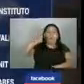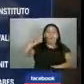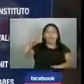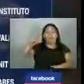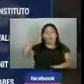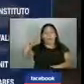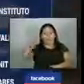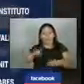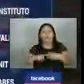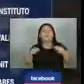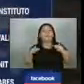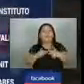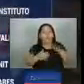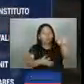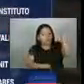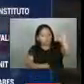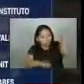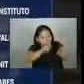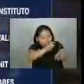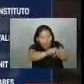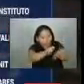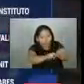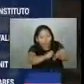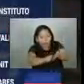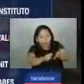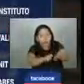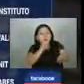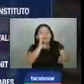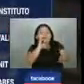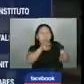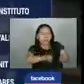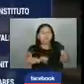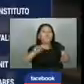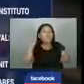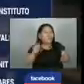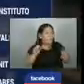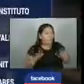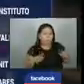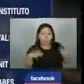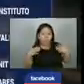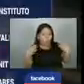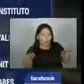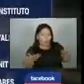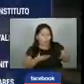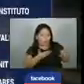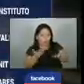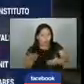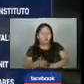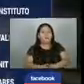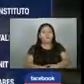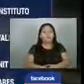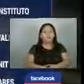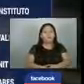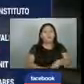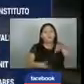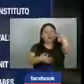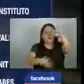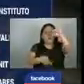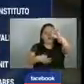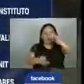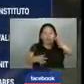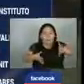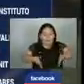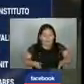Legal, así como la declaración jurada ante el notario en el que se valide que no existen otros beneficiarios, y la partida de